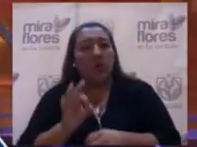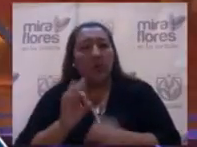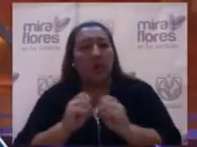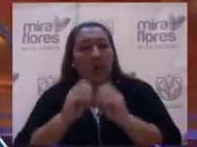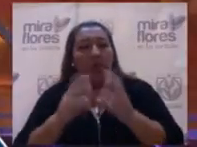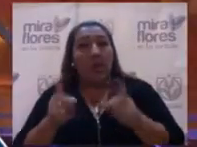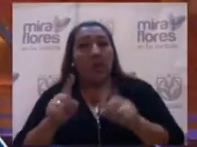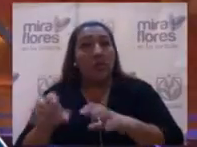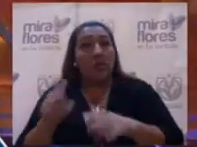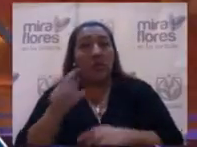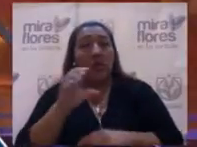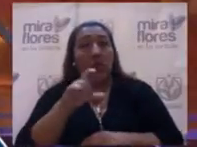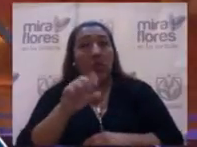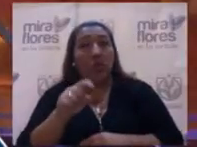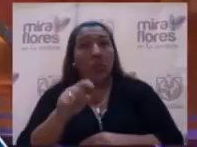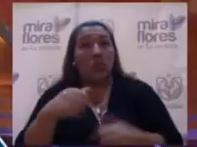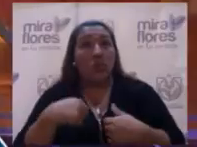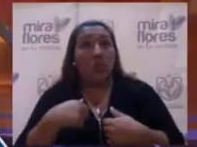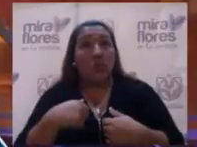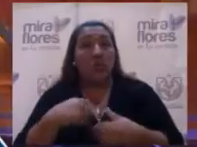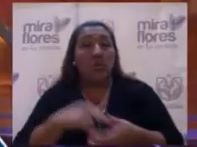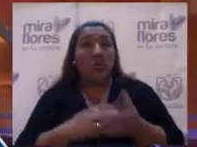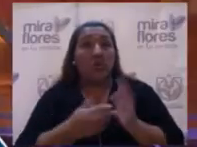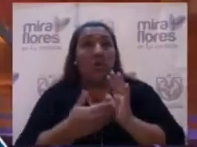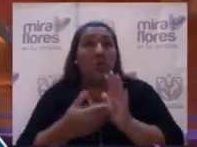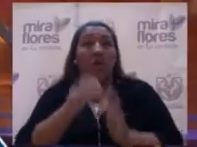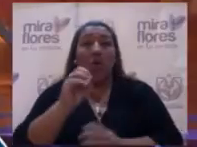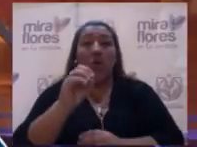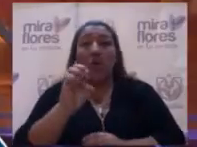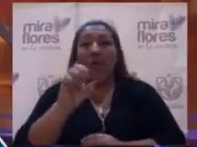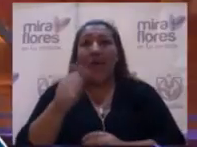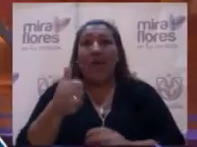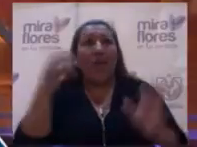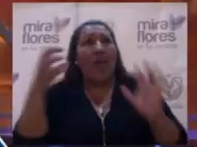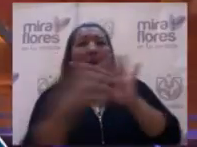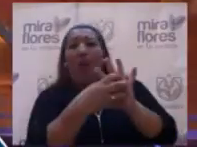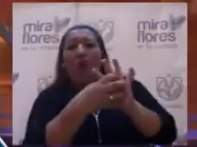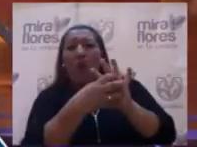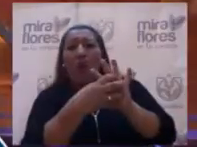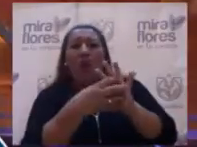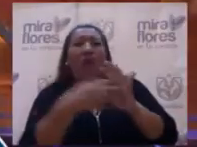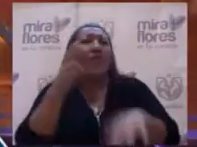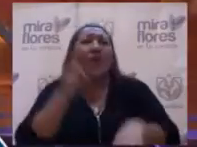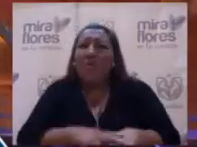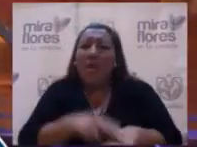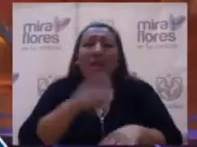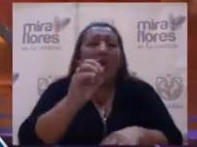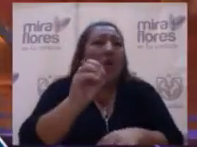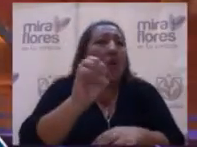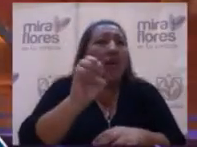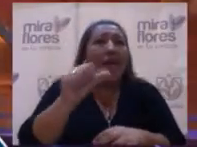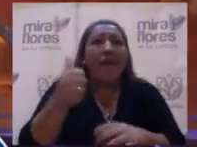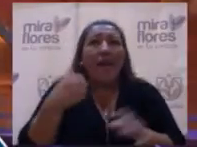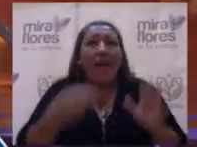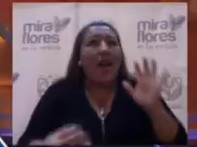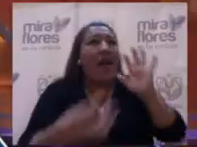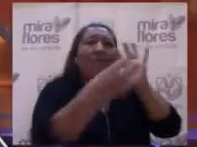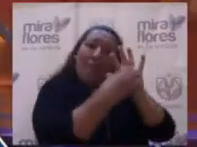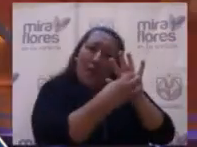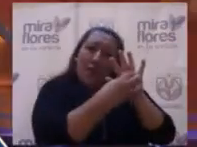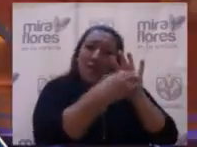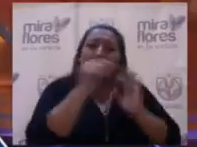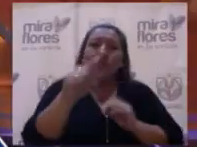de que se realice este curso de ciudades sostenibles va a aparecer el logo de la OEA, porque es natural que la OEA donante ponga ese